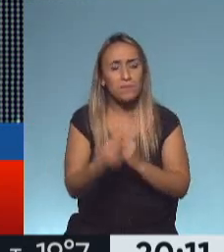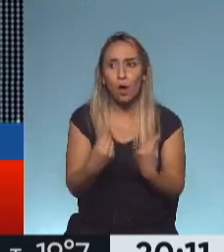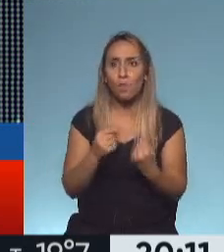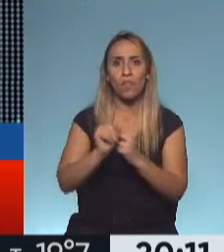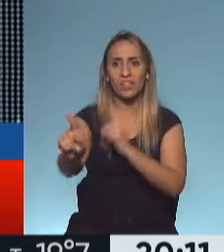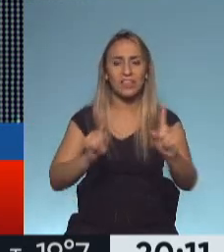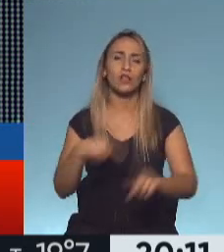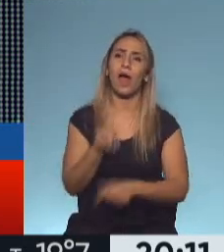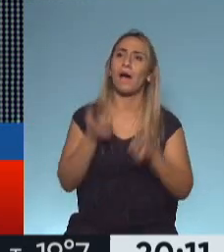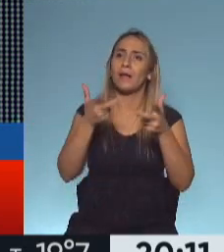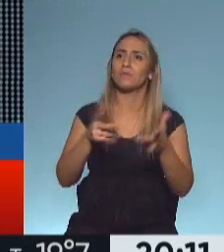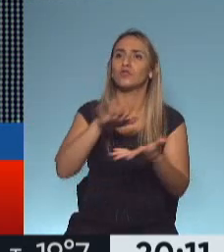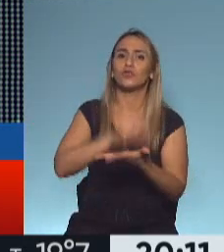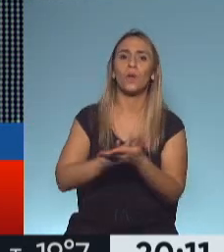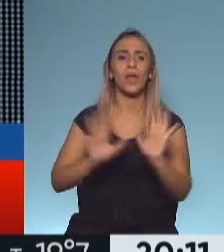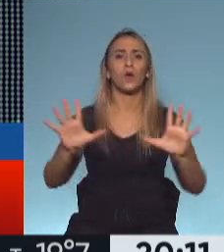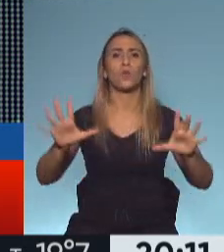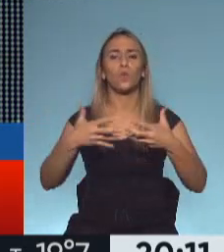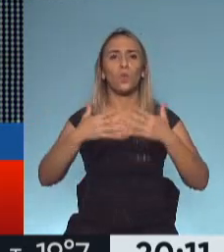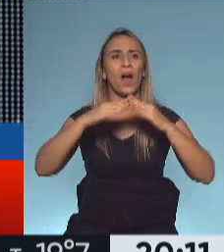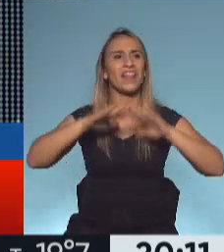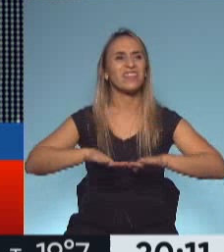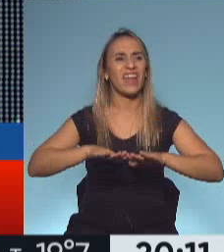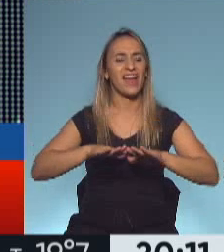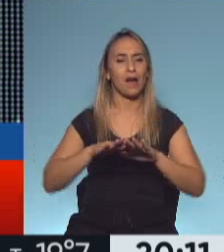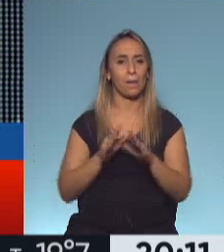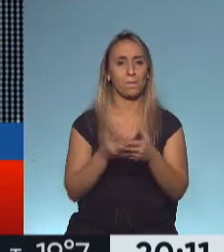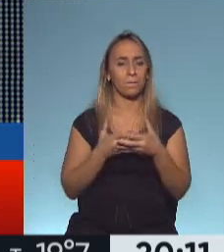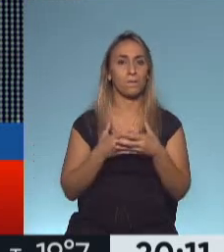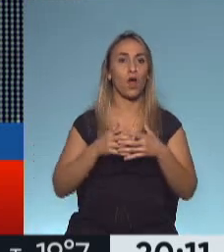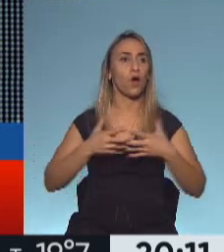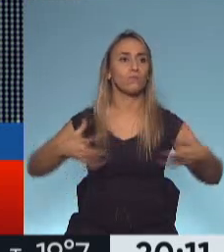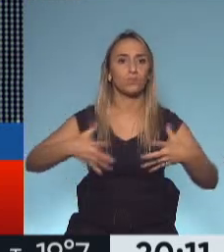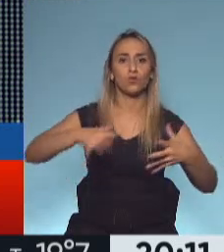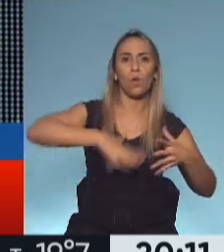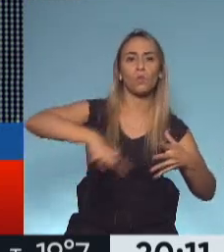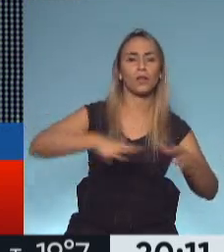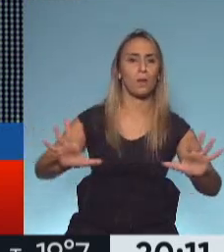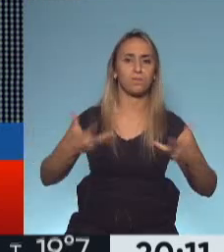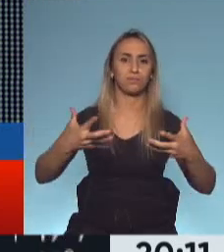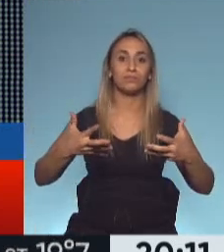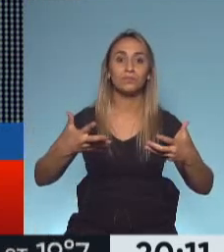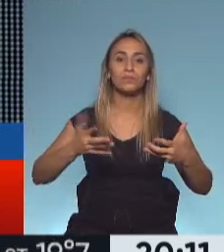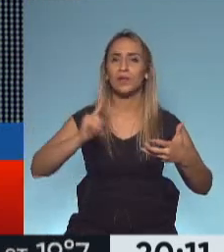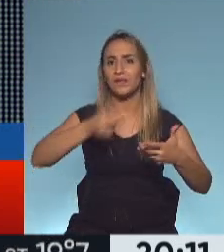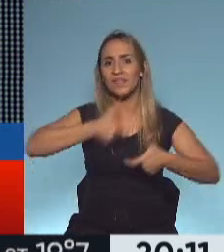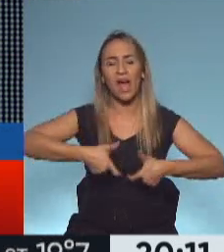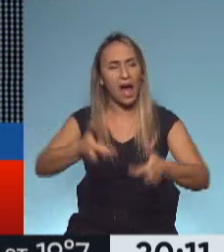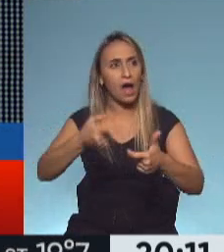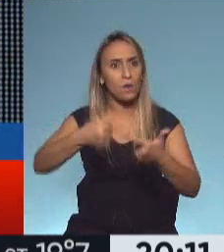de cuarentena comunitaria el año pasado. Y el problema central es el agua. Y mucho de cómo circuló el virus tuvo que ver con